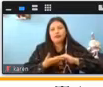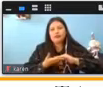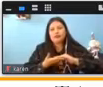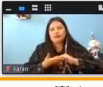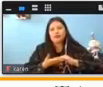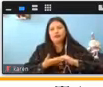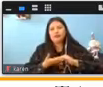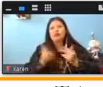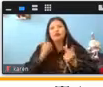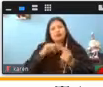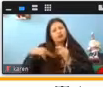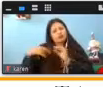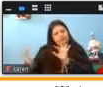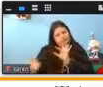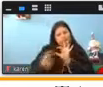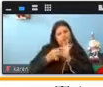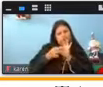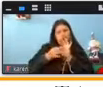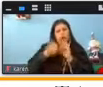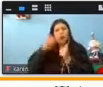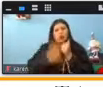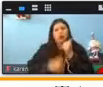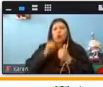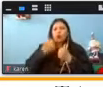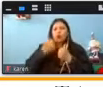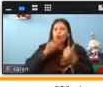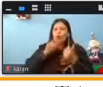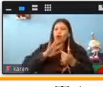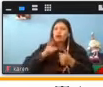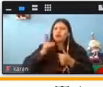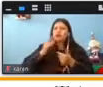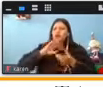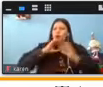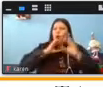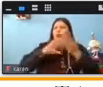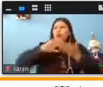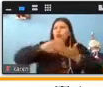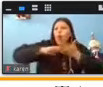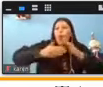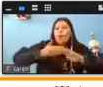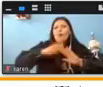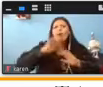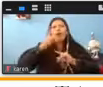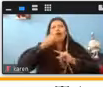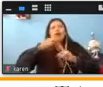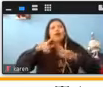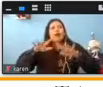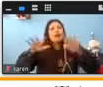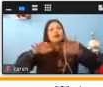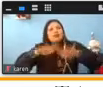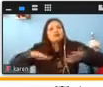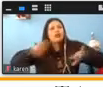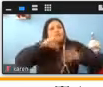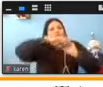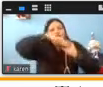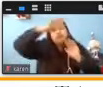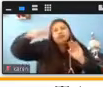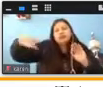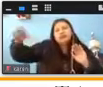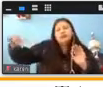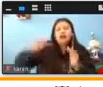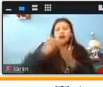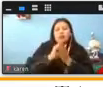que nos conecta también desde las comunidades con los ecosistemas y los paisajes, con una noción que